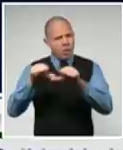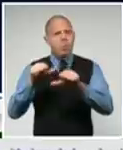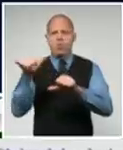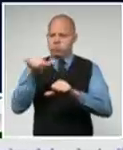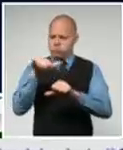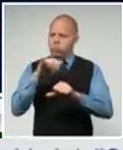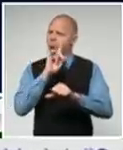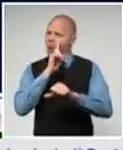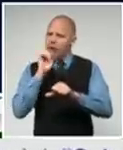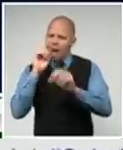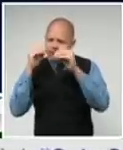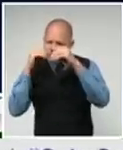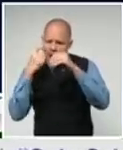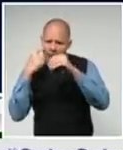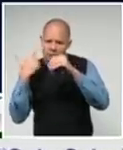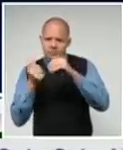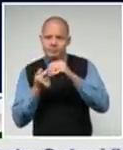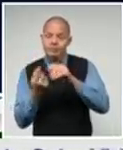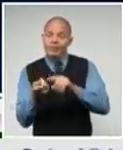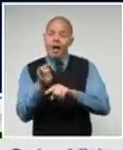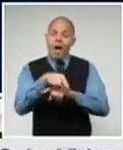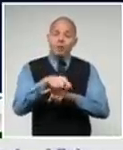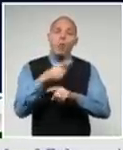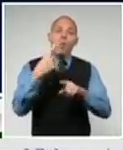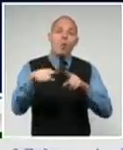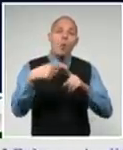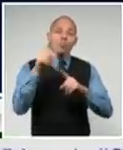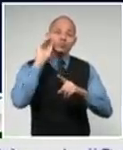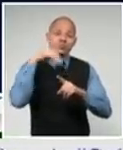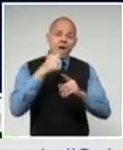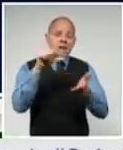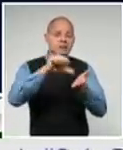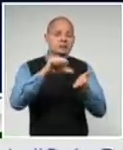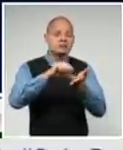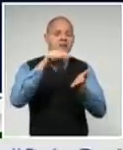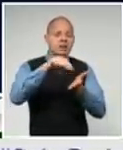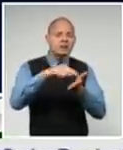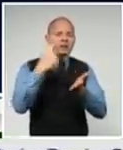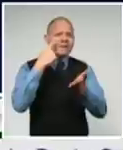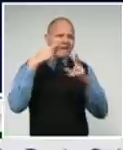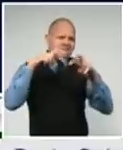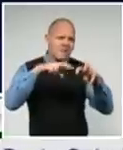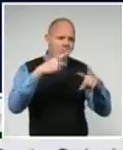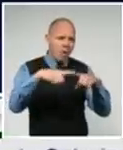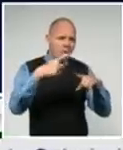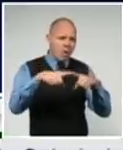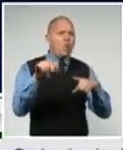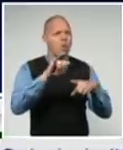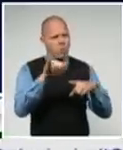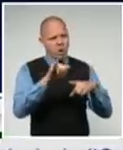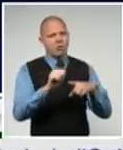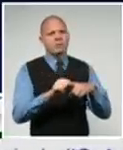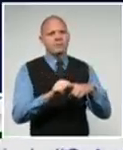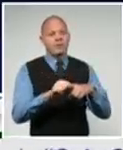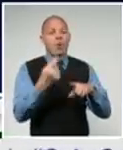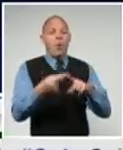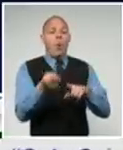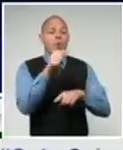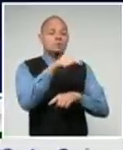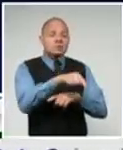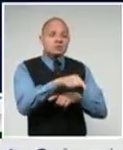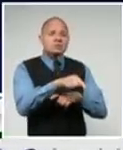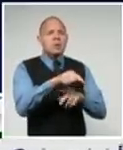299. En el Centro Nacional de Genética, 196. En el Centro de Inmunología Molecular,